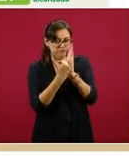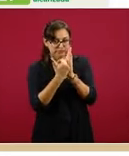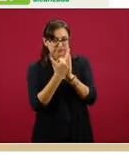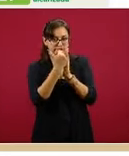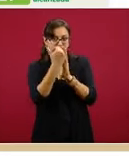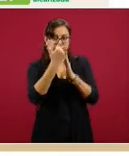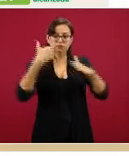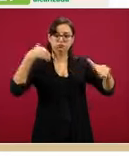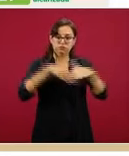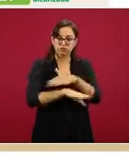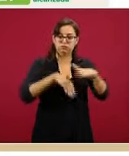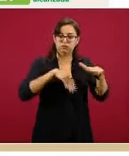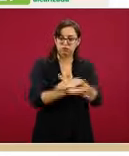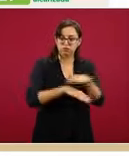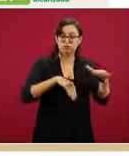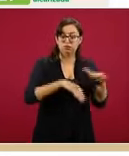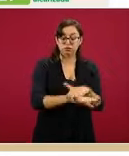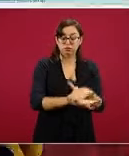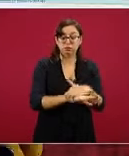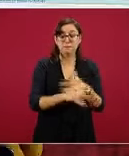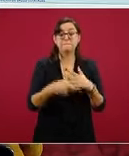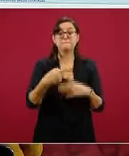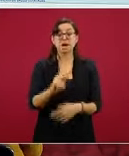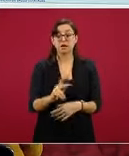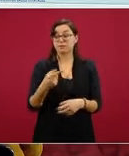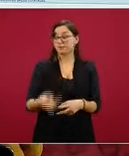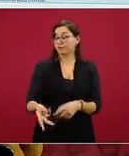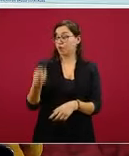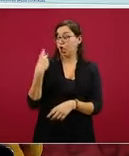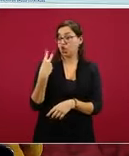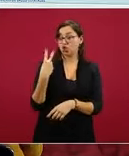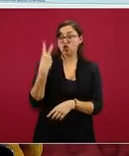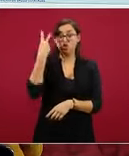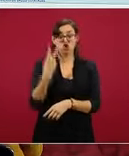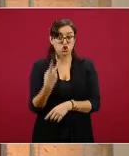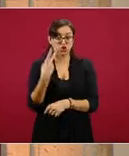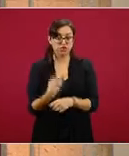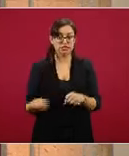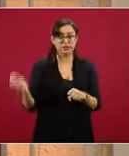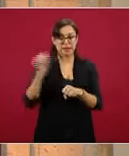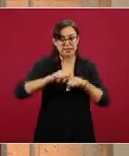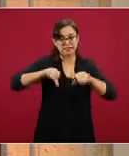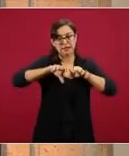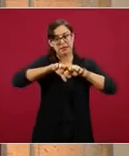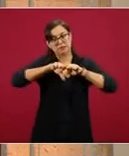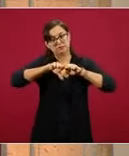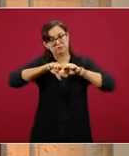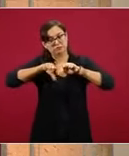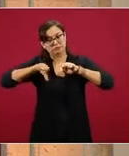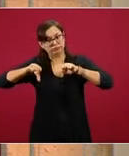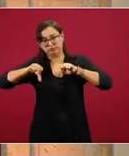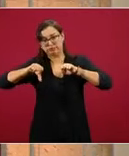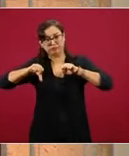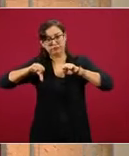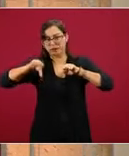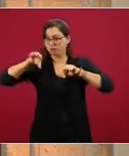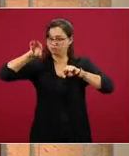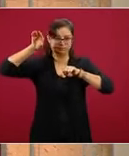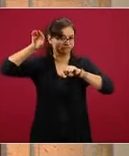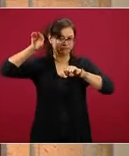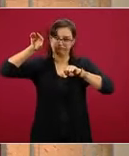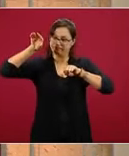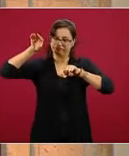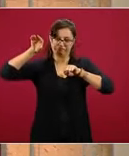las últimas 2 semanas tenemos ya una tendencia de meseta, una estabilidad, es decir, ya no continuó